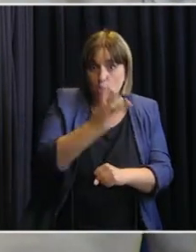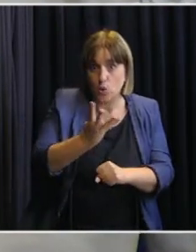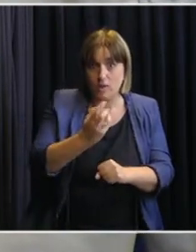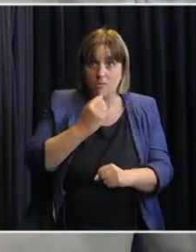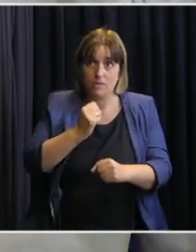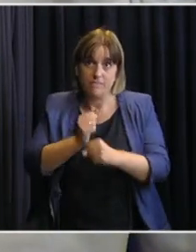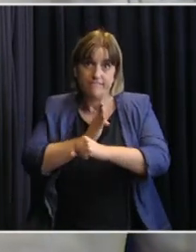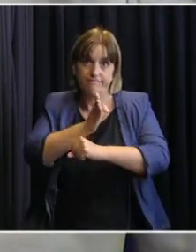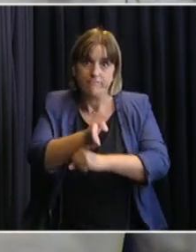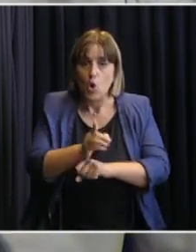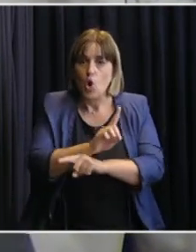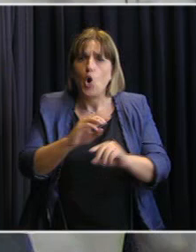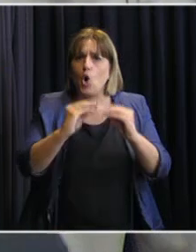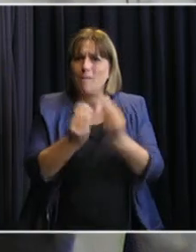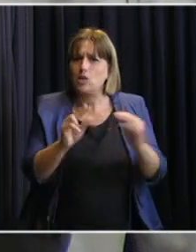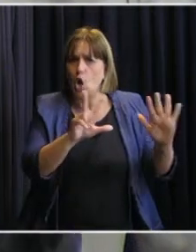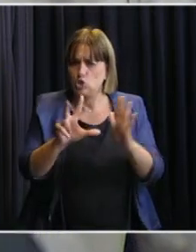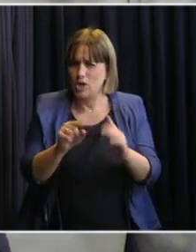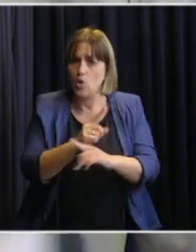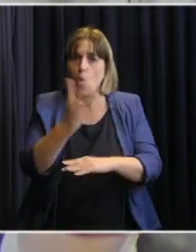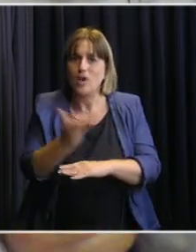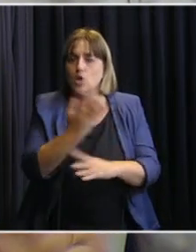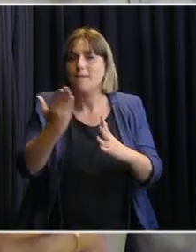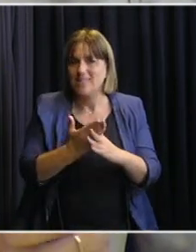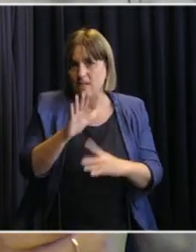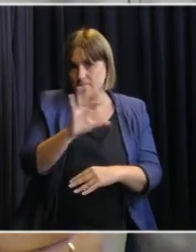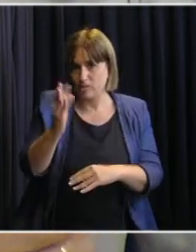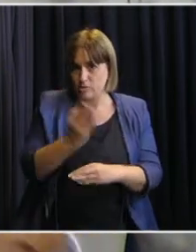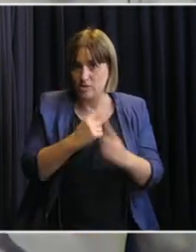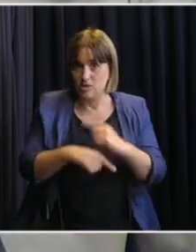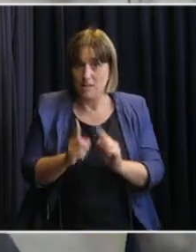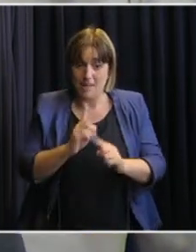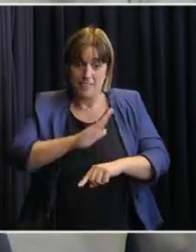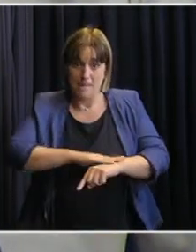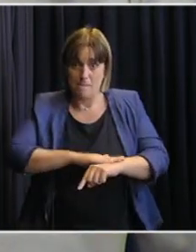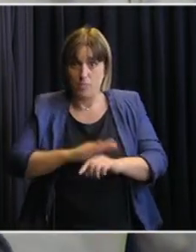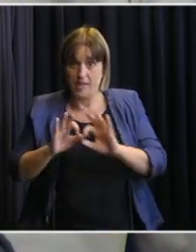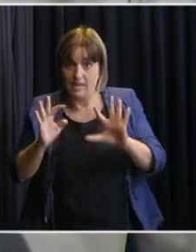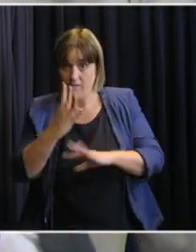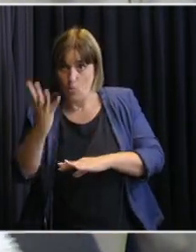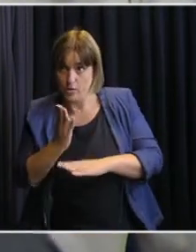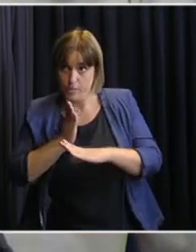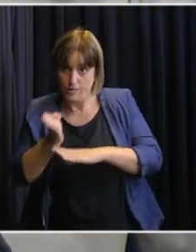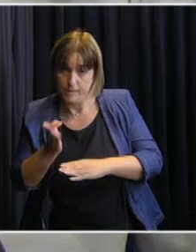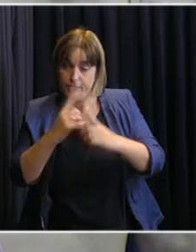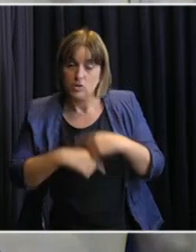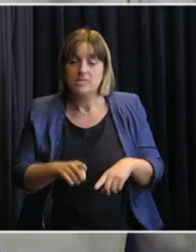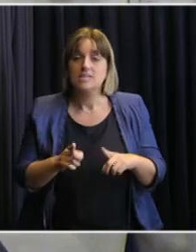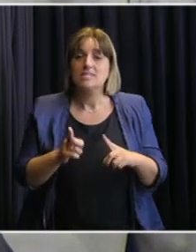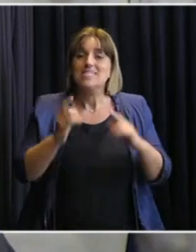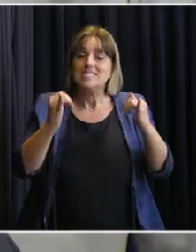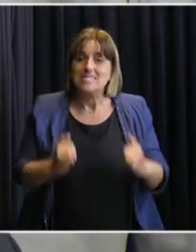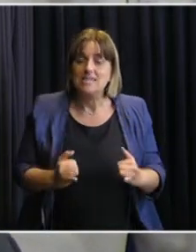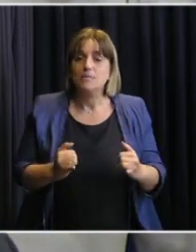ejemplo, y no trabajar el horario. Es flexible el horario y es flexible el estudio. Por eso apelamos a estos instrumentos que